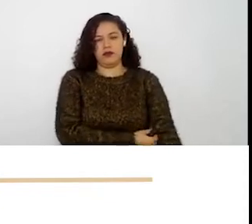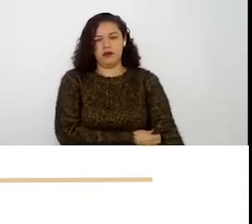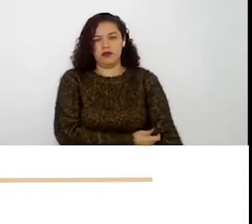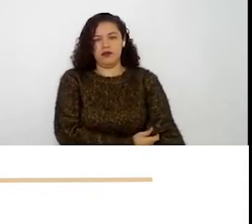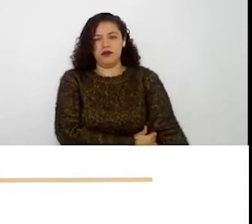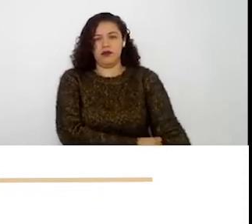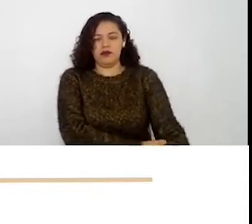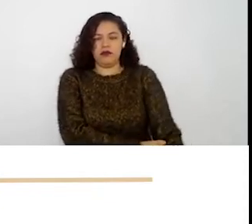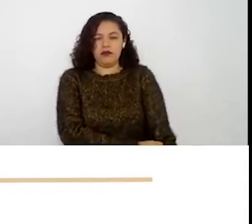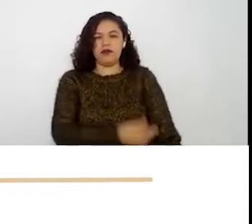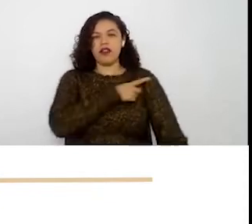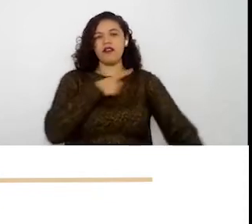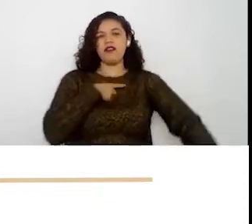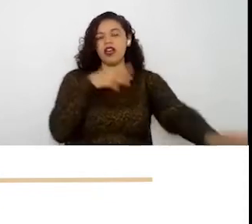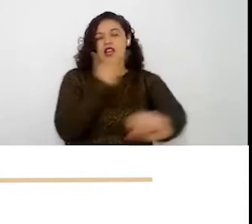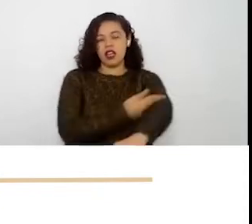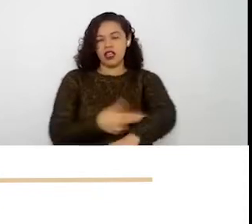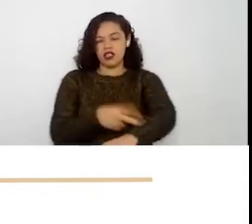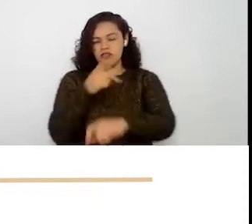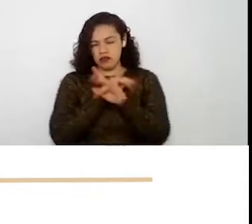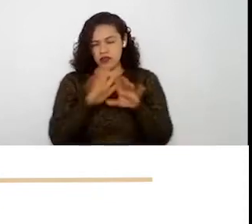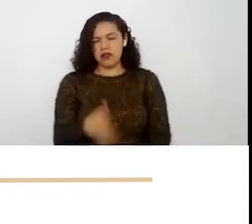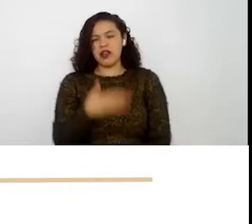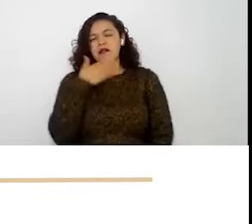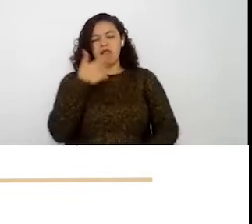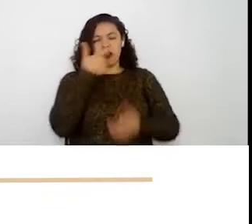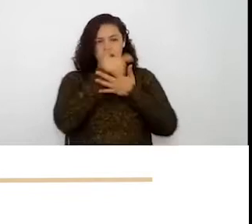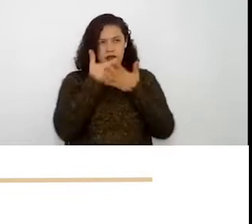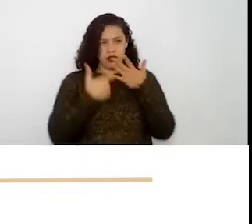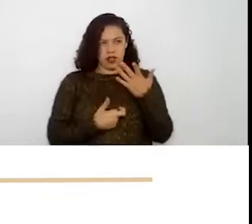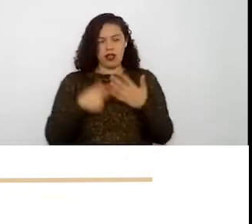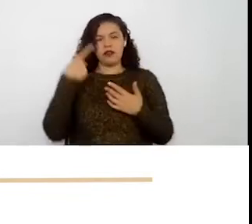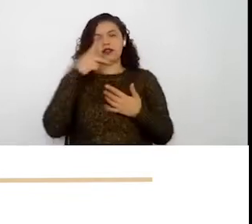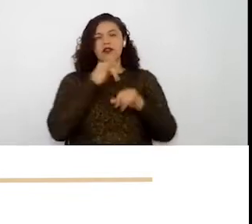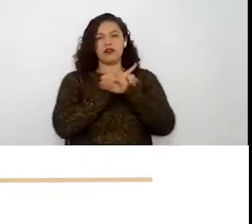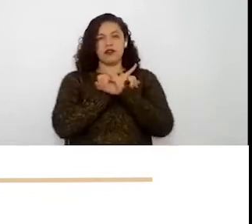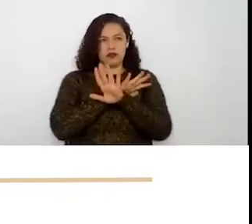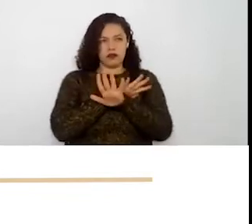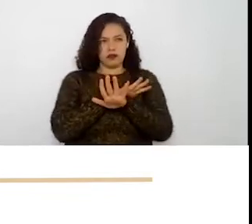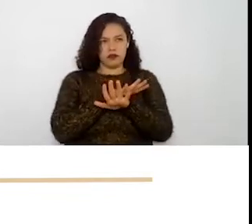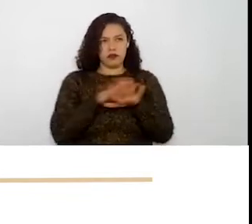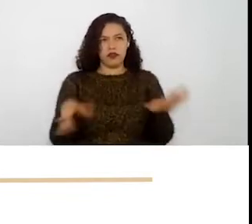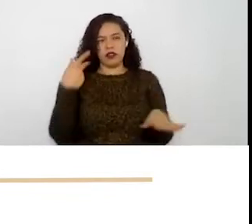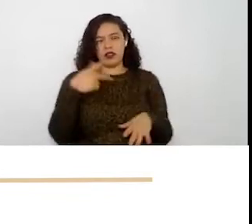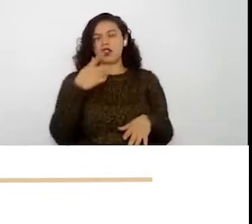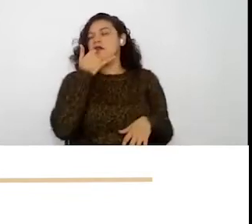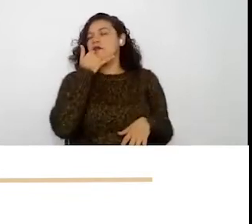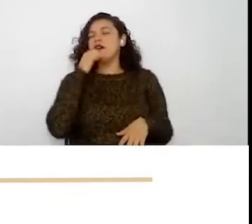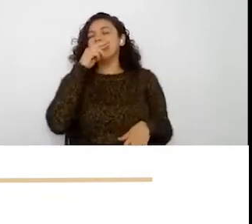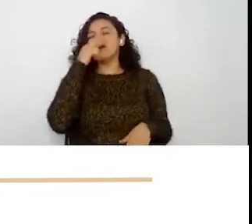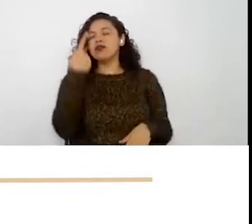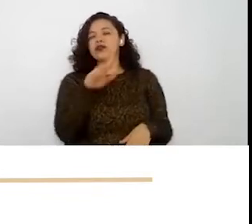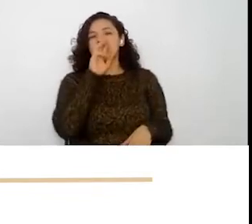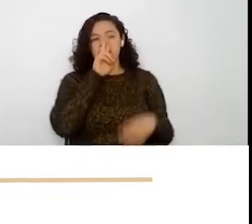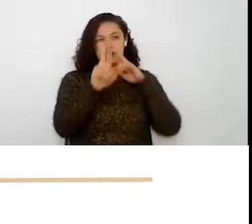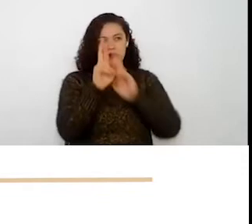están enviando su información contable la información sus respuestas Perdón del cuestionario